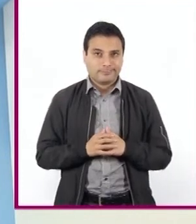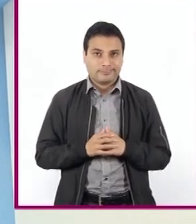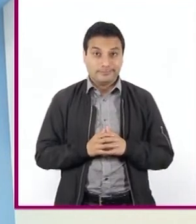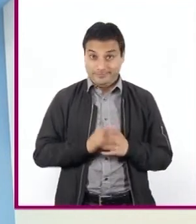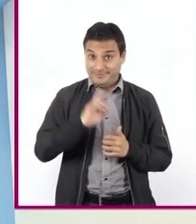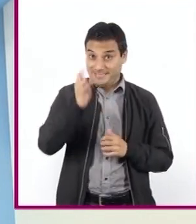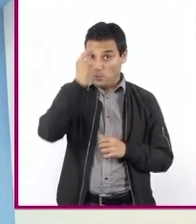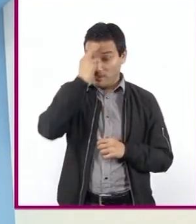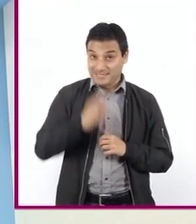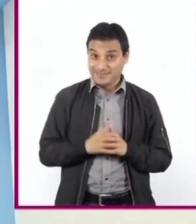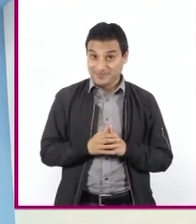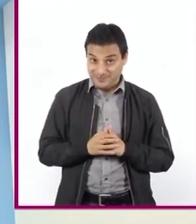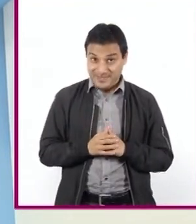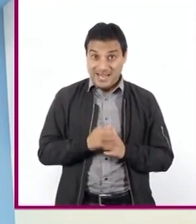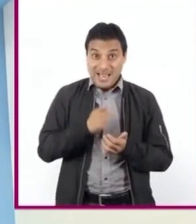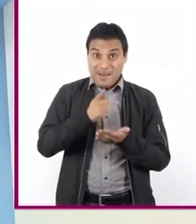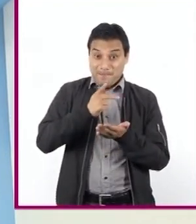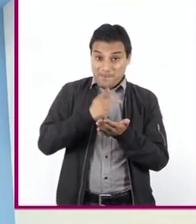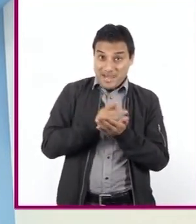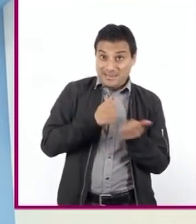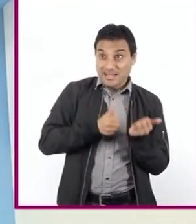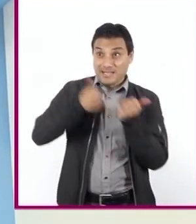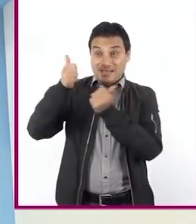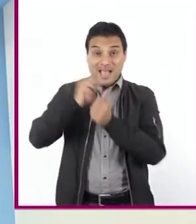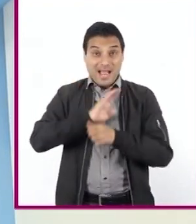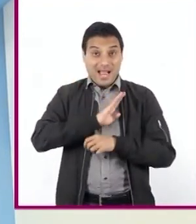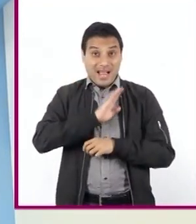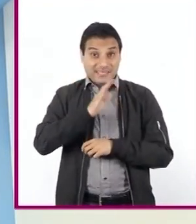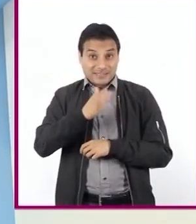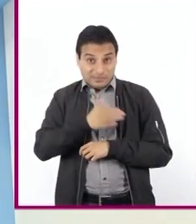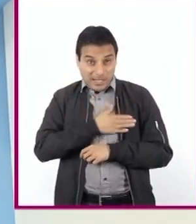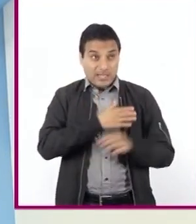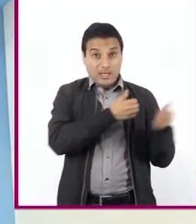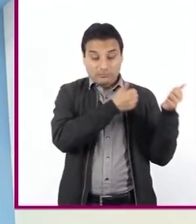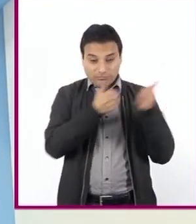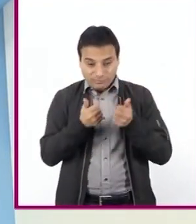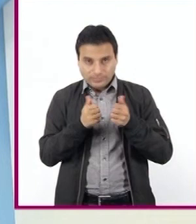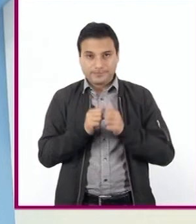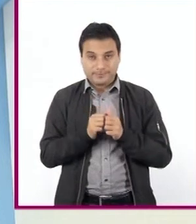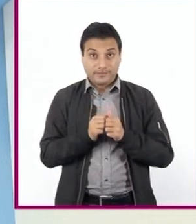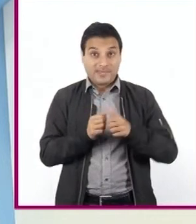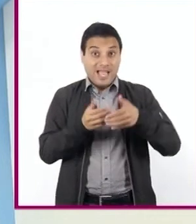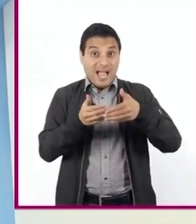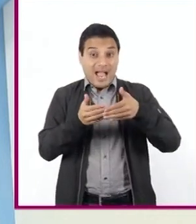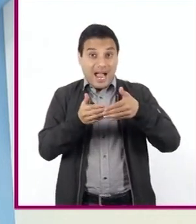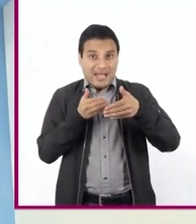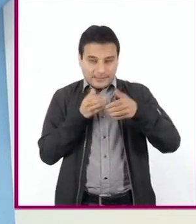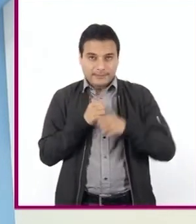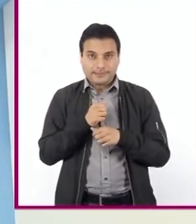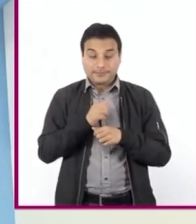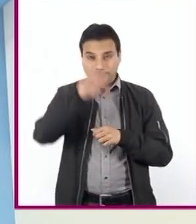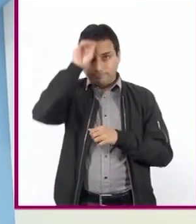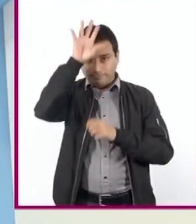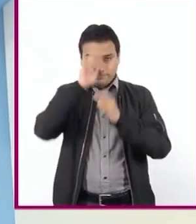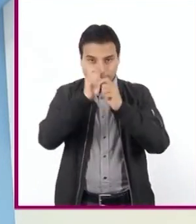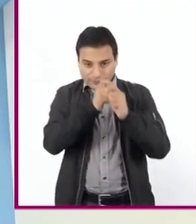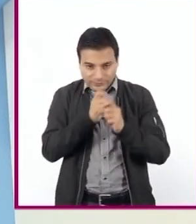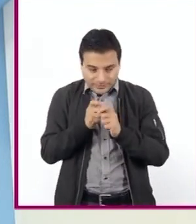Recordemos que la plata enviada a España pasaba por un proceso de extracción, molienda y por último se acuñaba en